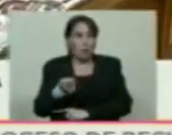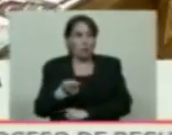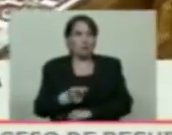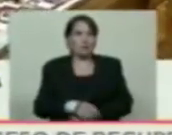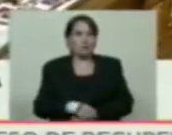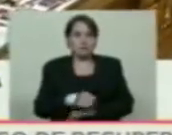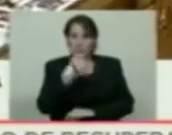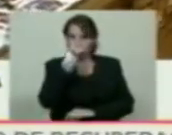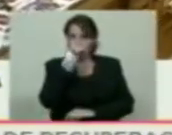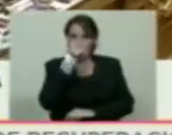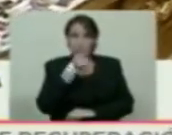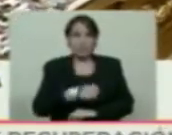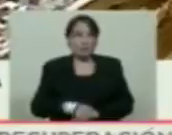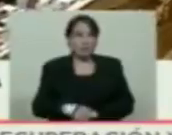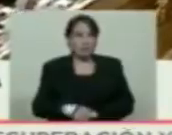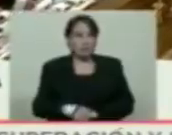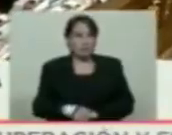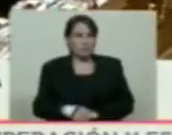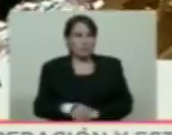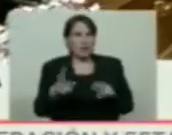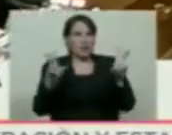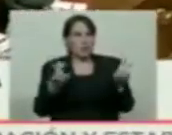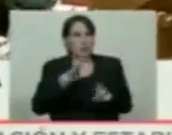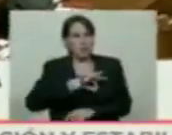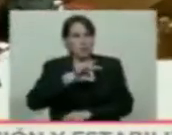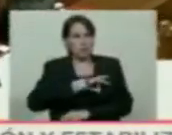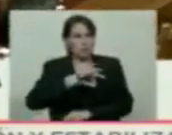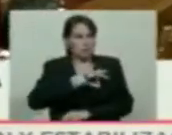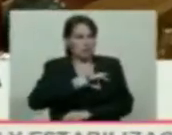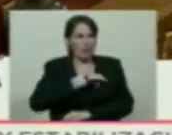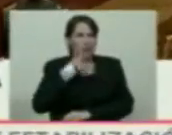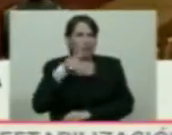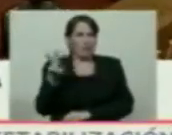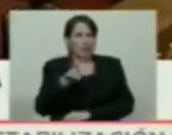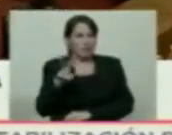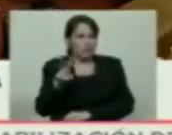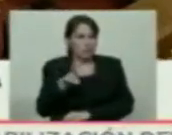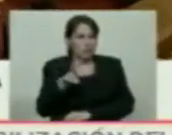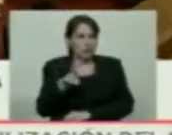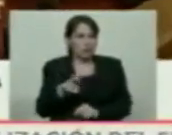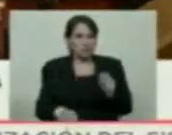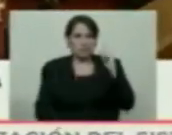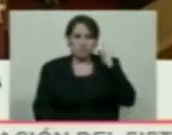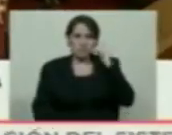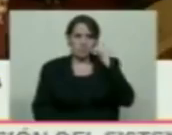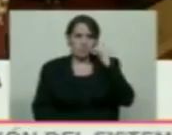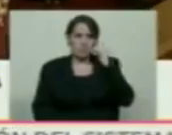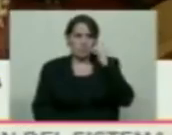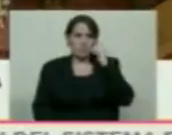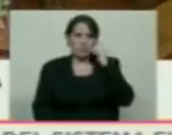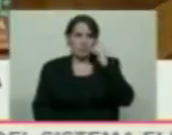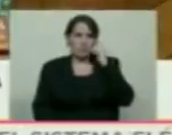Hay un salto cualitativo en la nueva sociedad que es cinco con su pleno entre el pueblo venezolano. Bajo la inspiración de Chávez. Nuestro